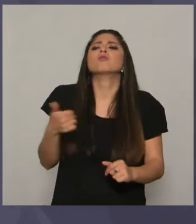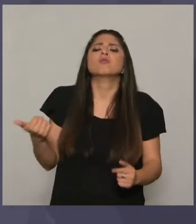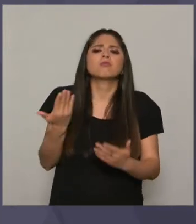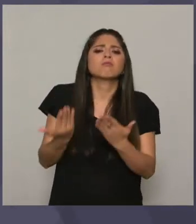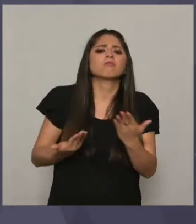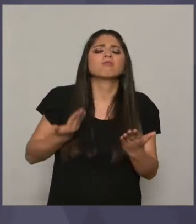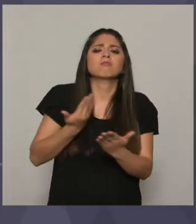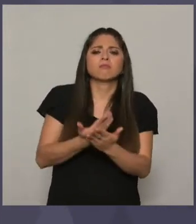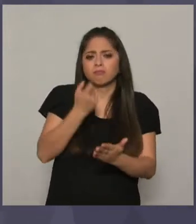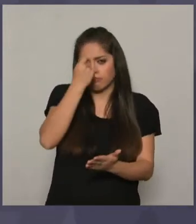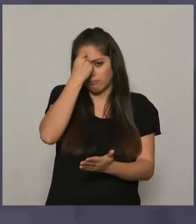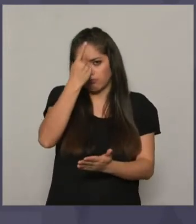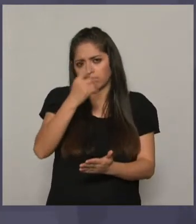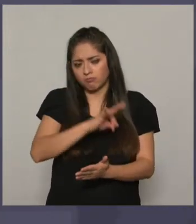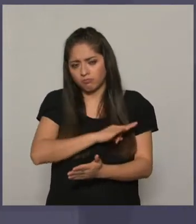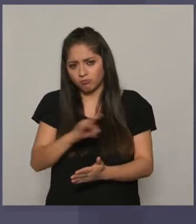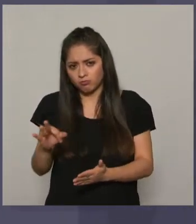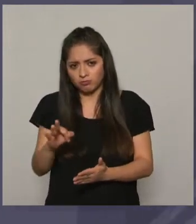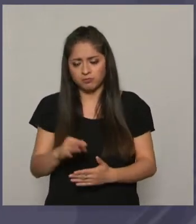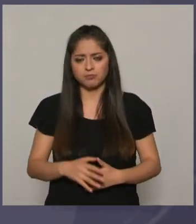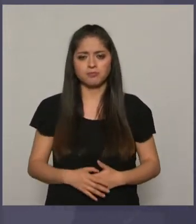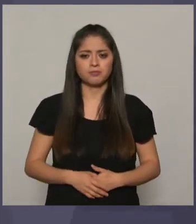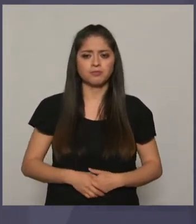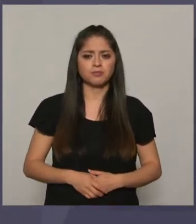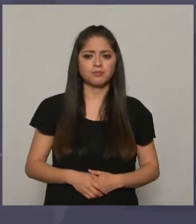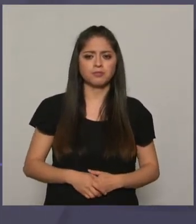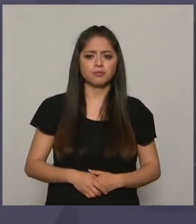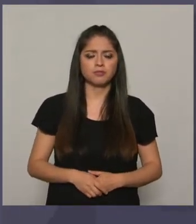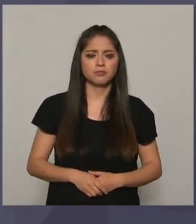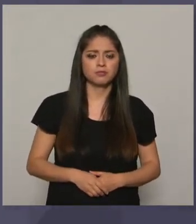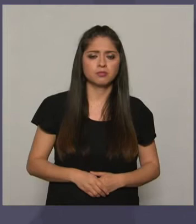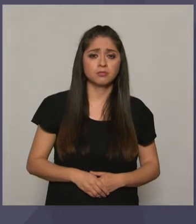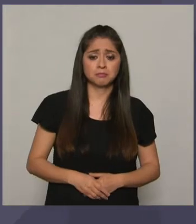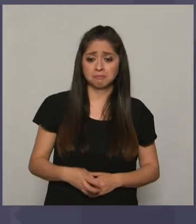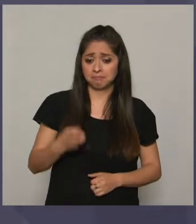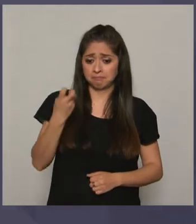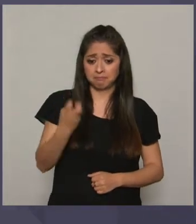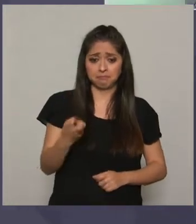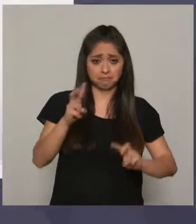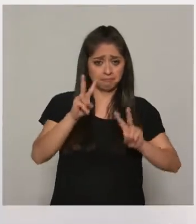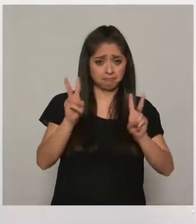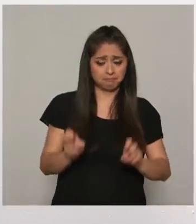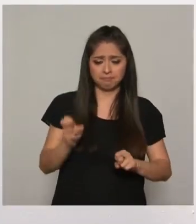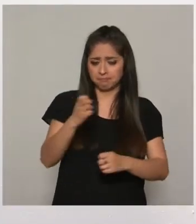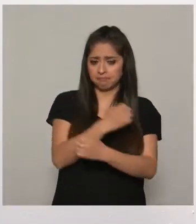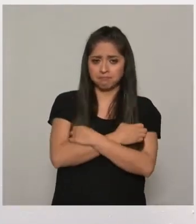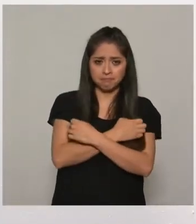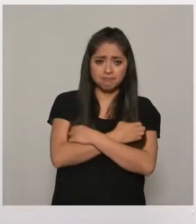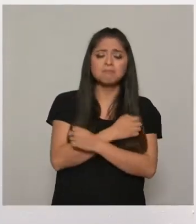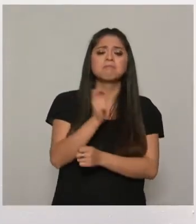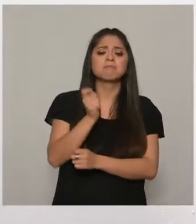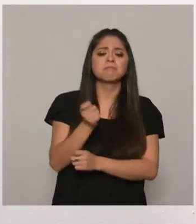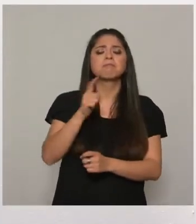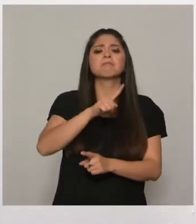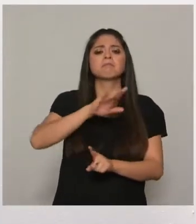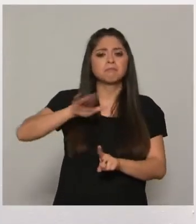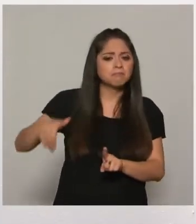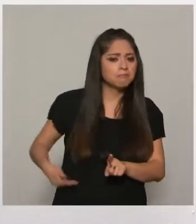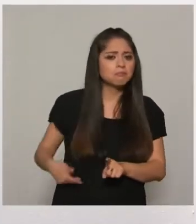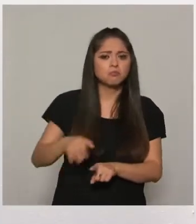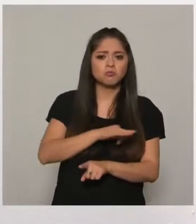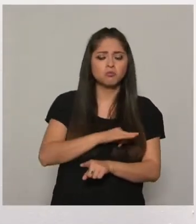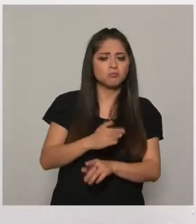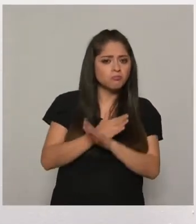propuestas podrían ser viables? En general, digo, todo esto es parte de educación, ¿no? Todo este tipo de accidentes son accidentes prevenibles, o sea,